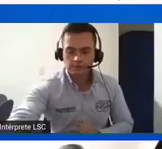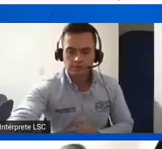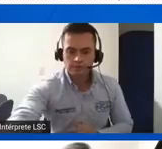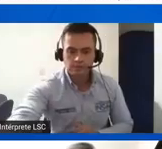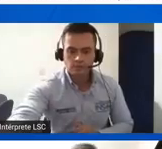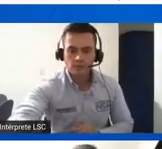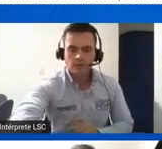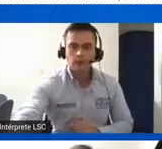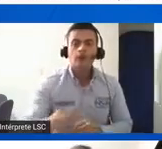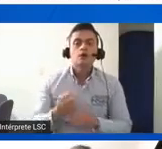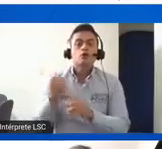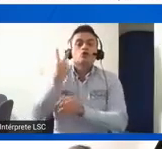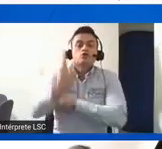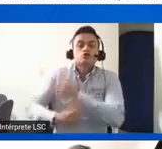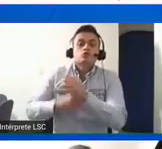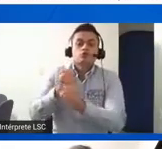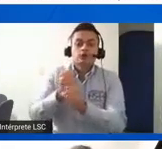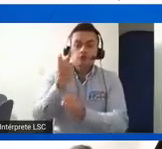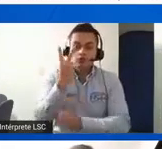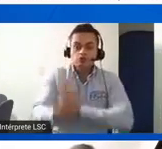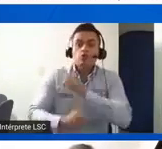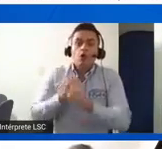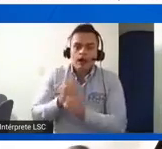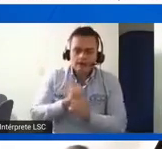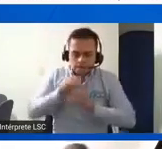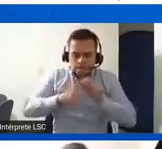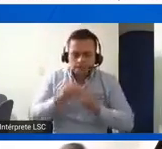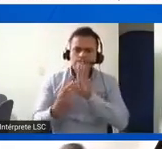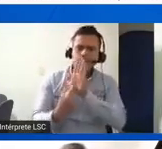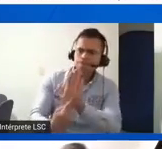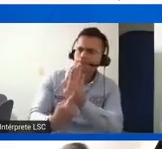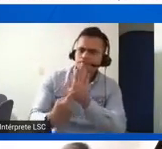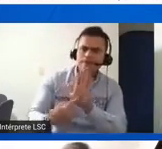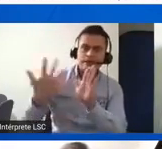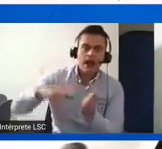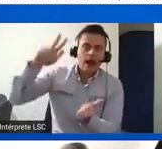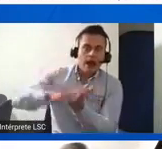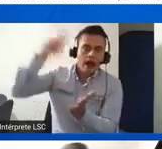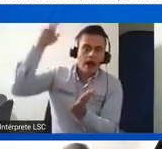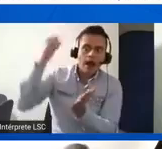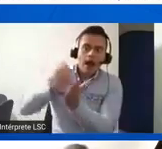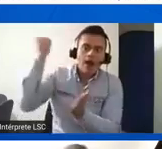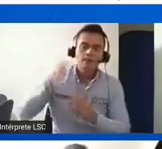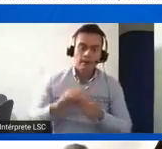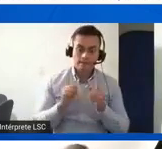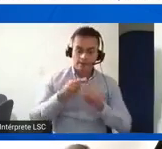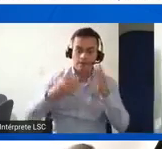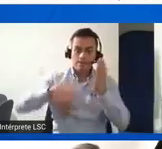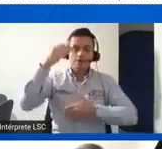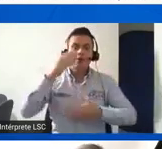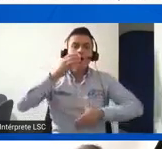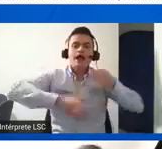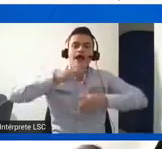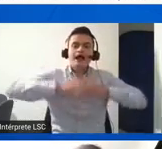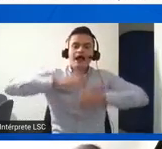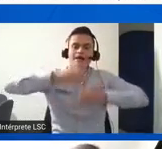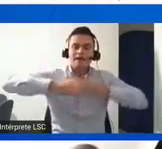Fueron 2 años para que el proyecto fuera aprobado. Empezó por la Cámara, en la